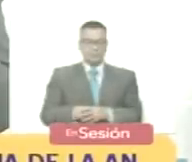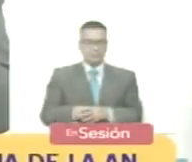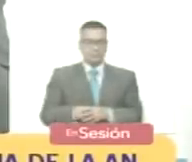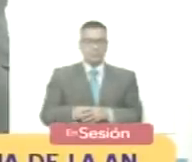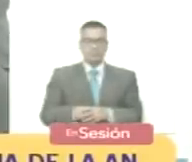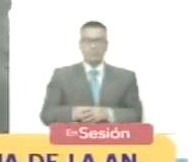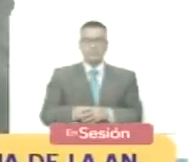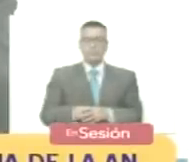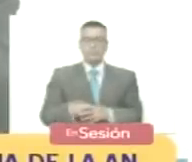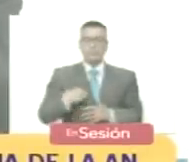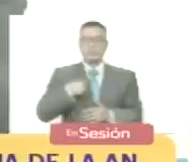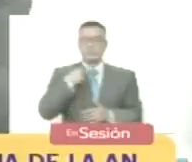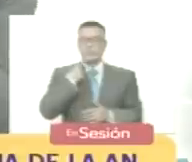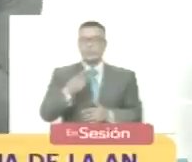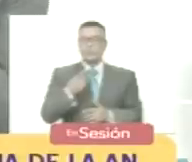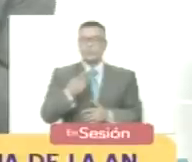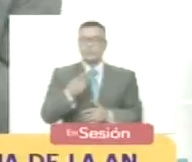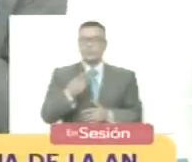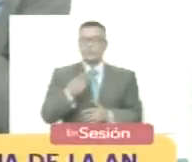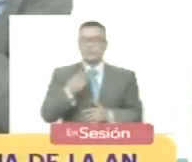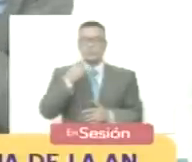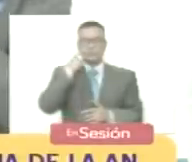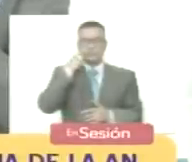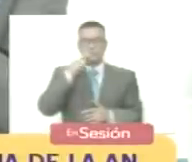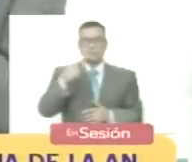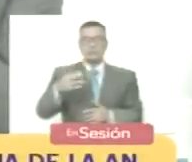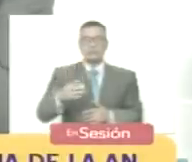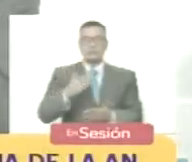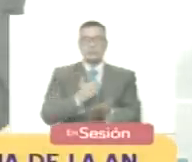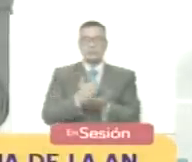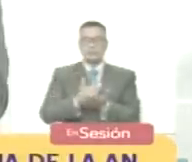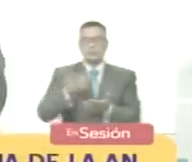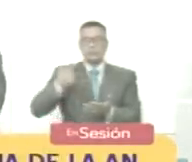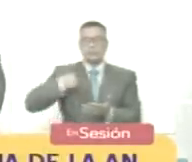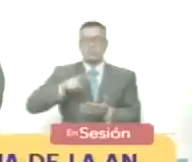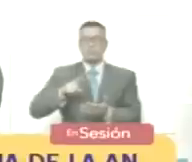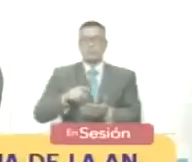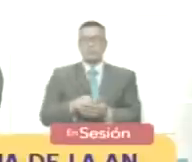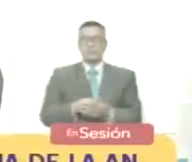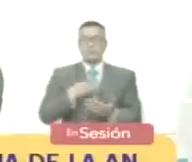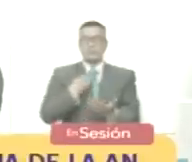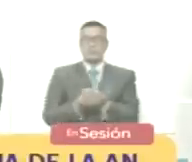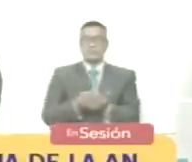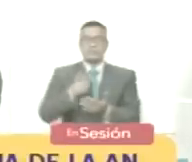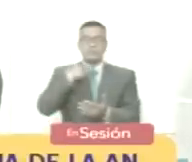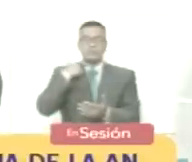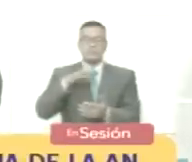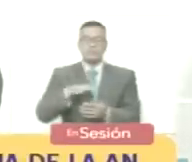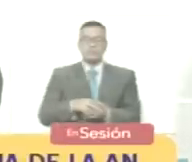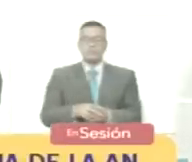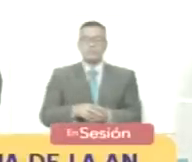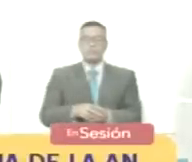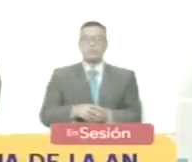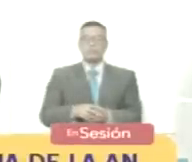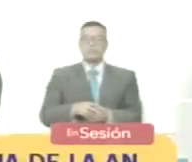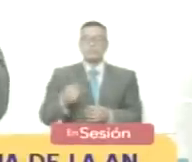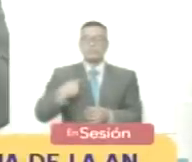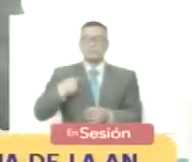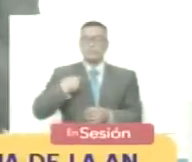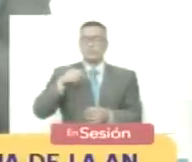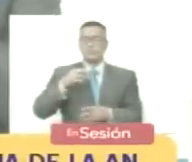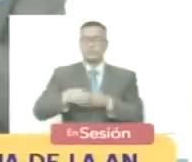Como dice el refrán popular, uno no sabe lo que tiene hasta que lo pierde. Y no me